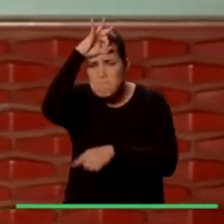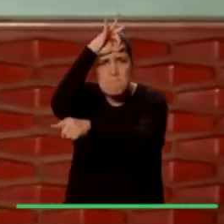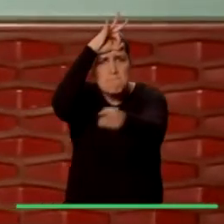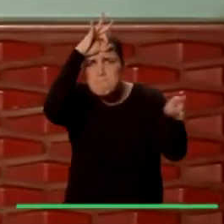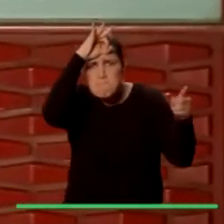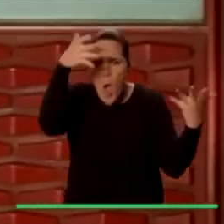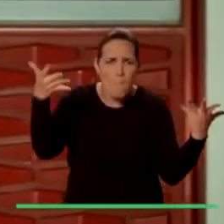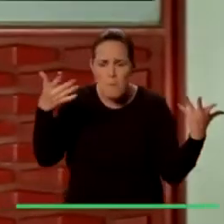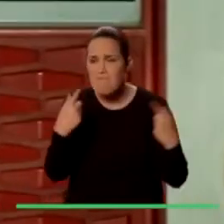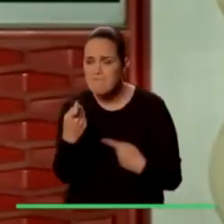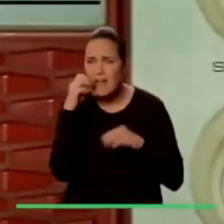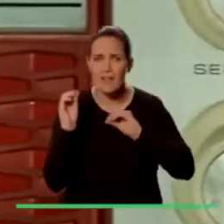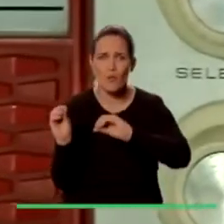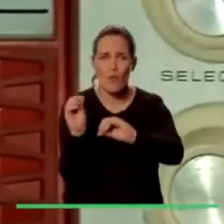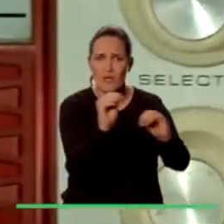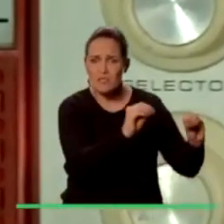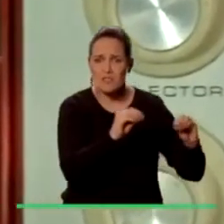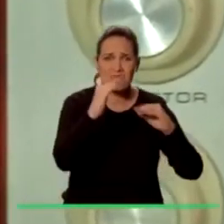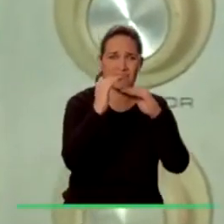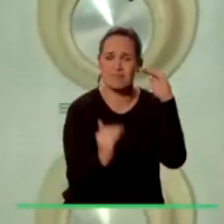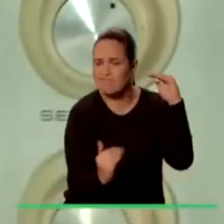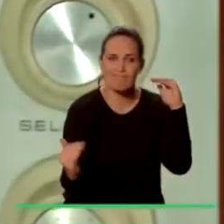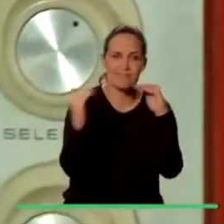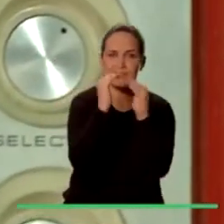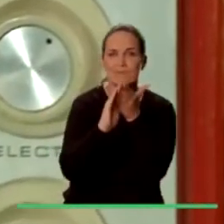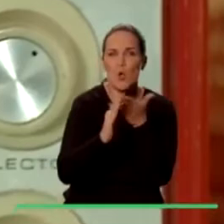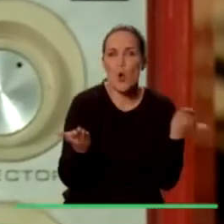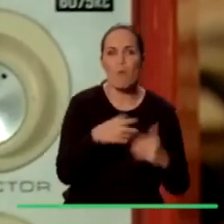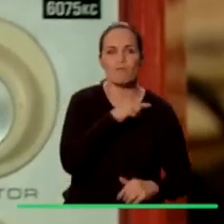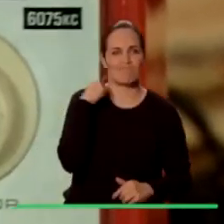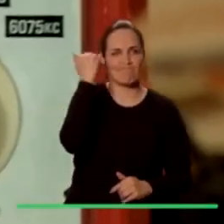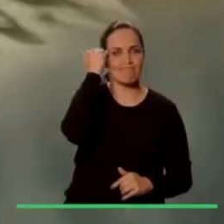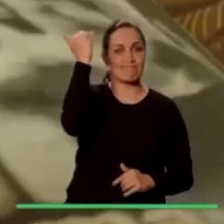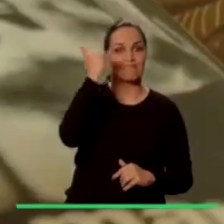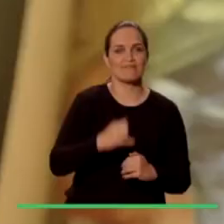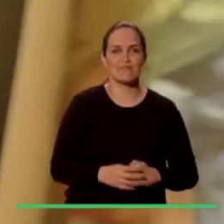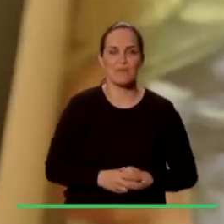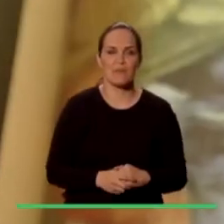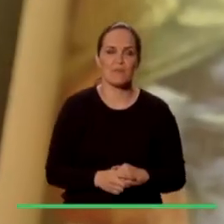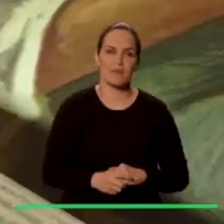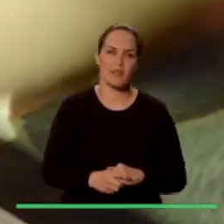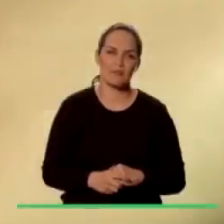justamente de la ignorancia y de la falta de educación en que se tenía sumido al campesinado en ese entonces.